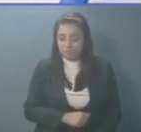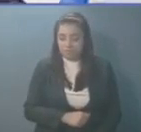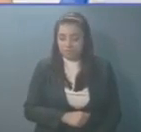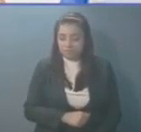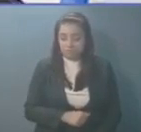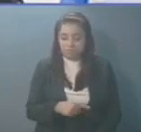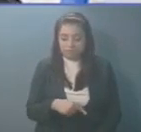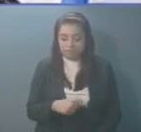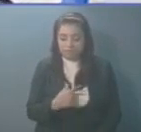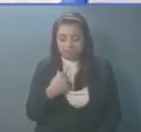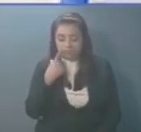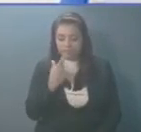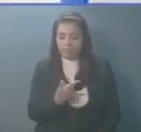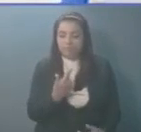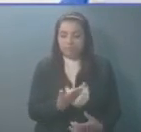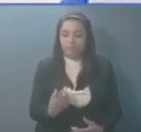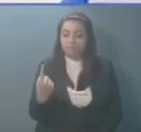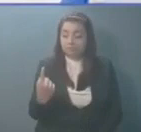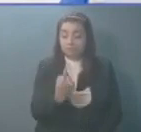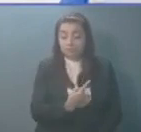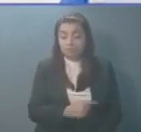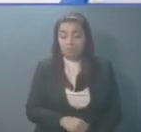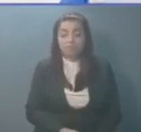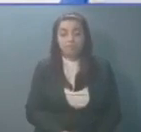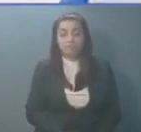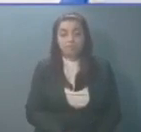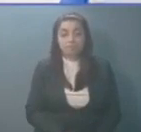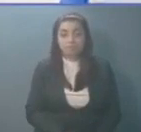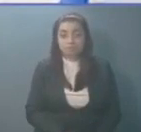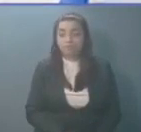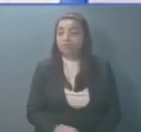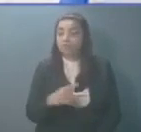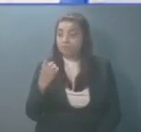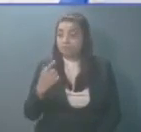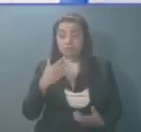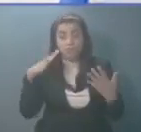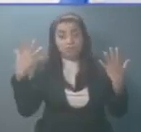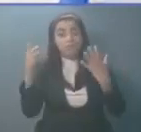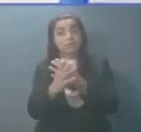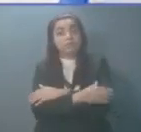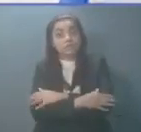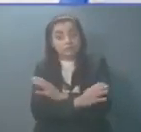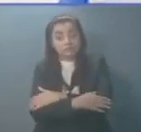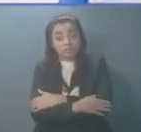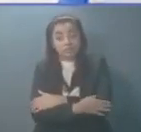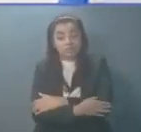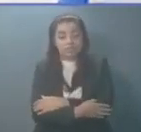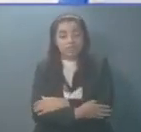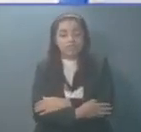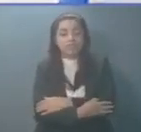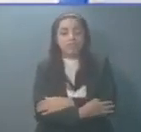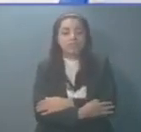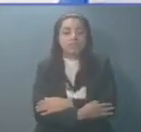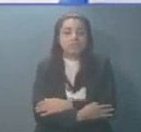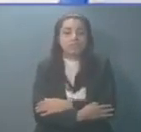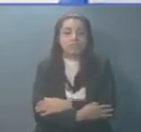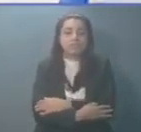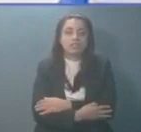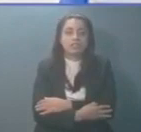Siguen despotricando con tanta gente. Uno felicita al medio que se preocupa por